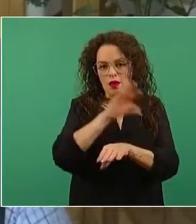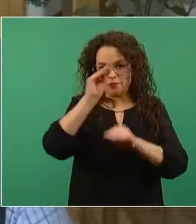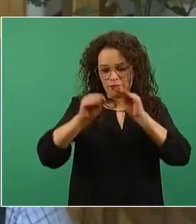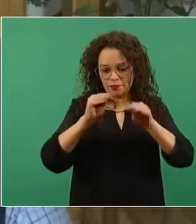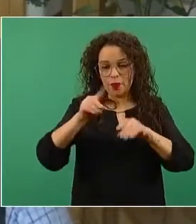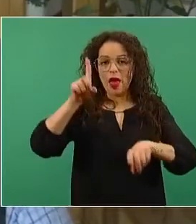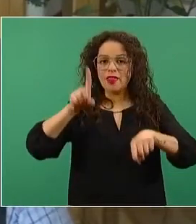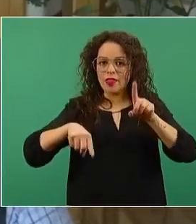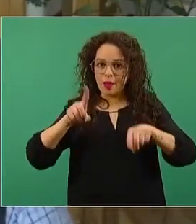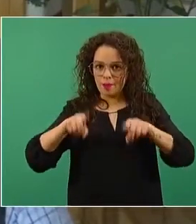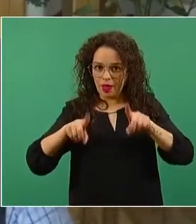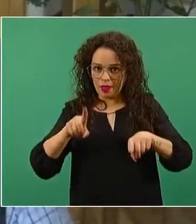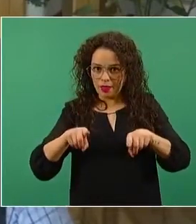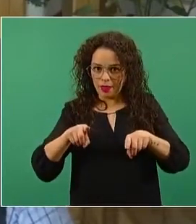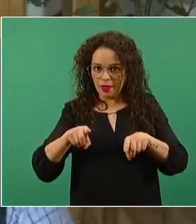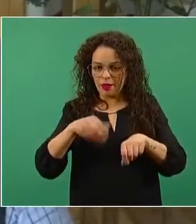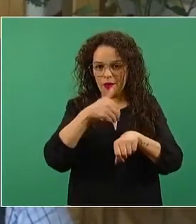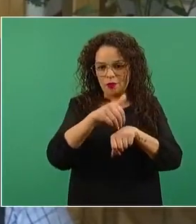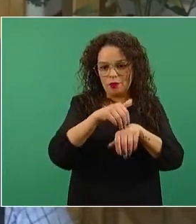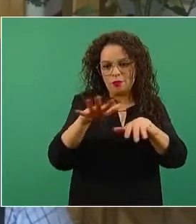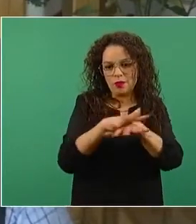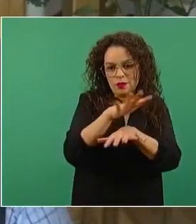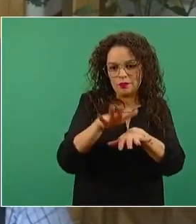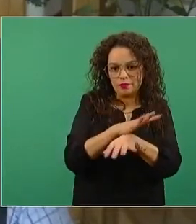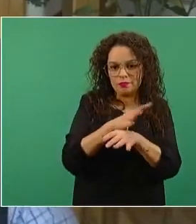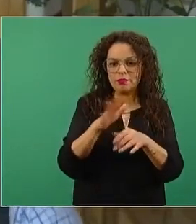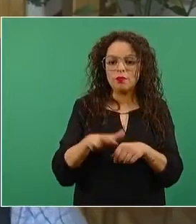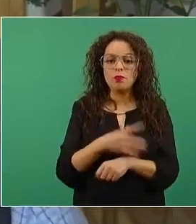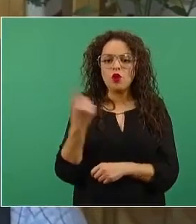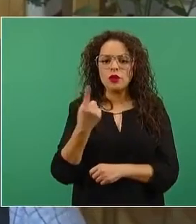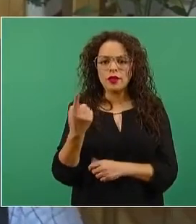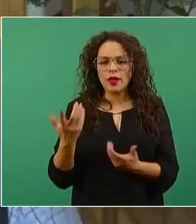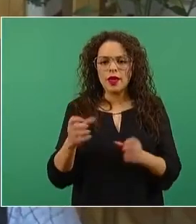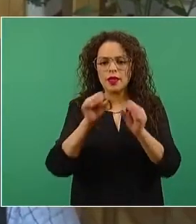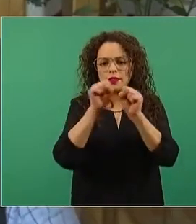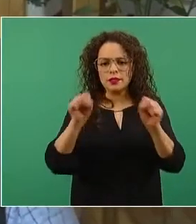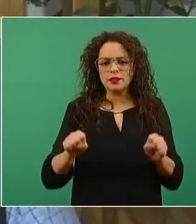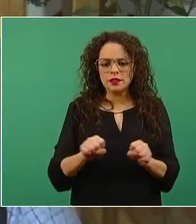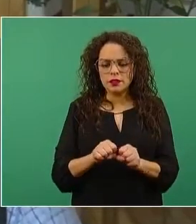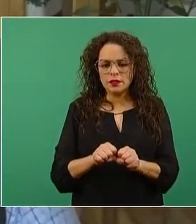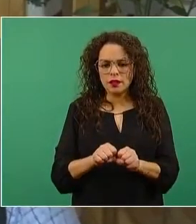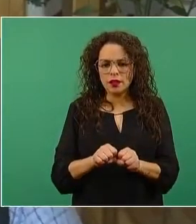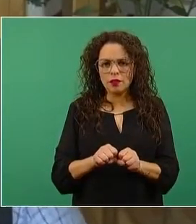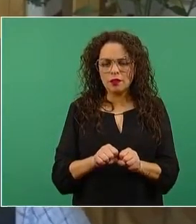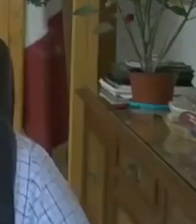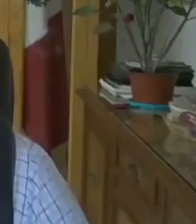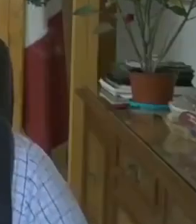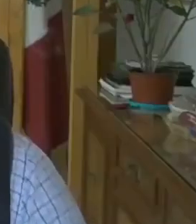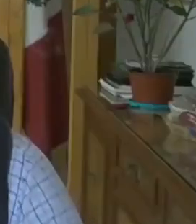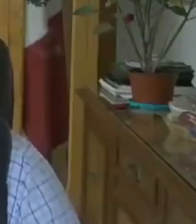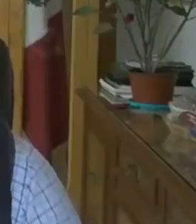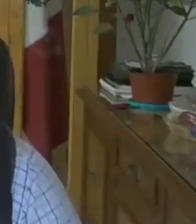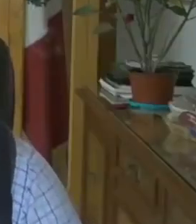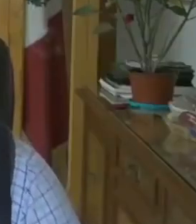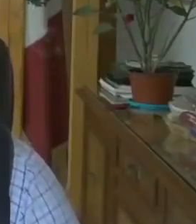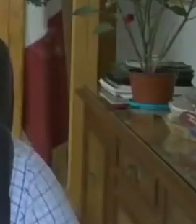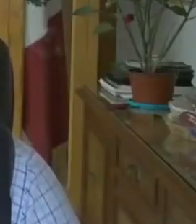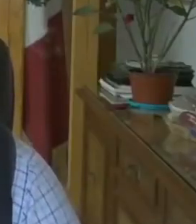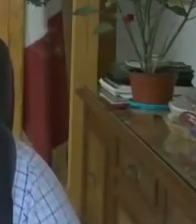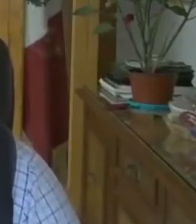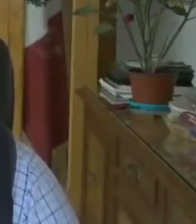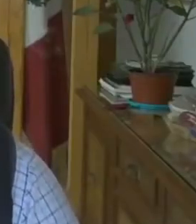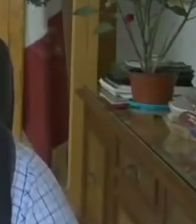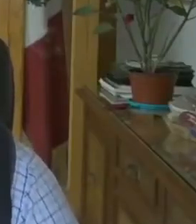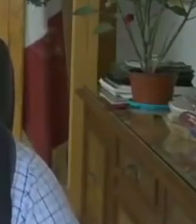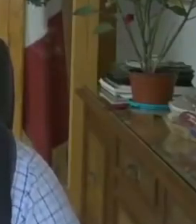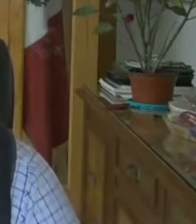sus números, dado que el sistema, en este momento se cuenta con un sistema en línea, una base